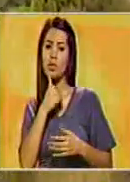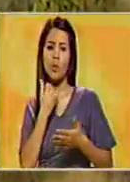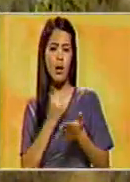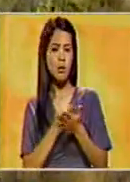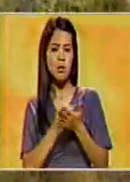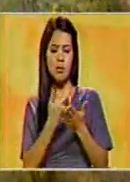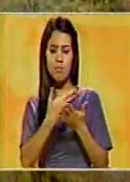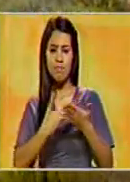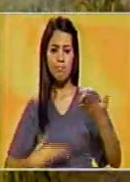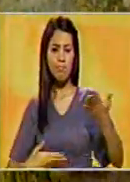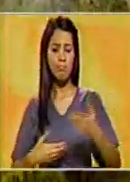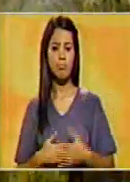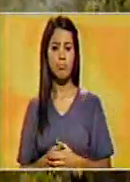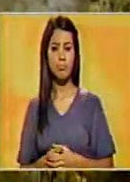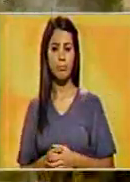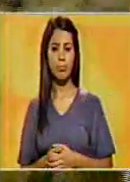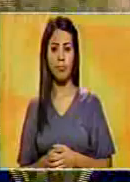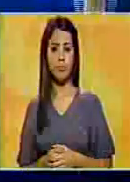beneficiarios del programa DACA.